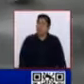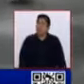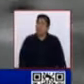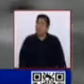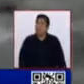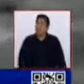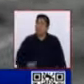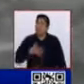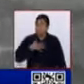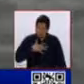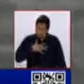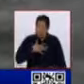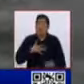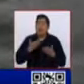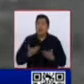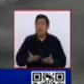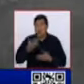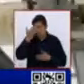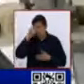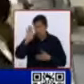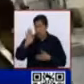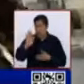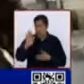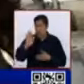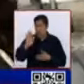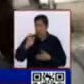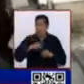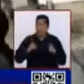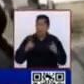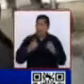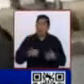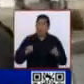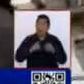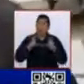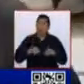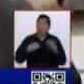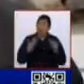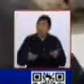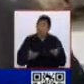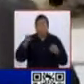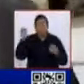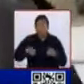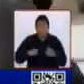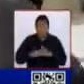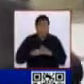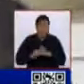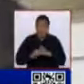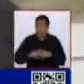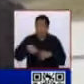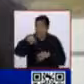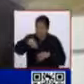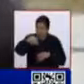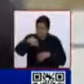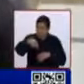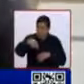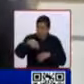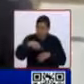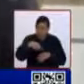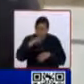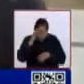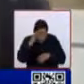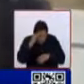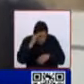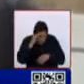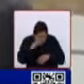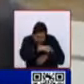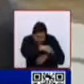Ya como yo estoy aquí, nadie no va a salir. Gracias. Pero cuando no hay, ya, empiezan de aquícito. Hay una sombrita